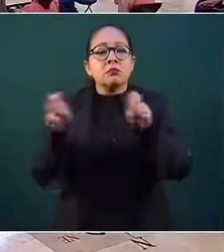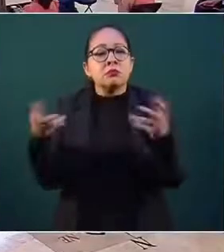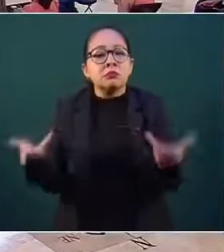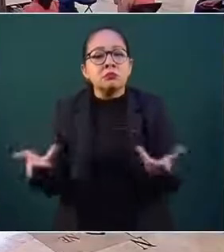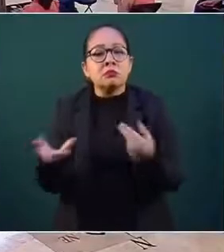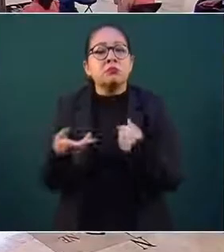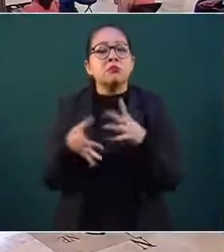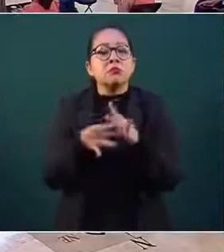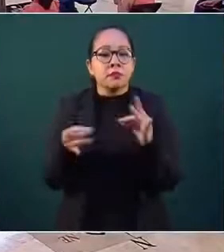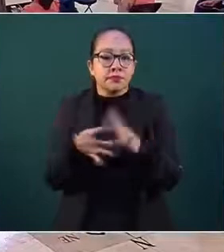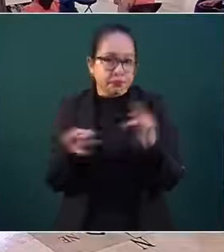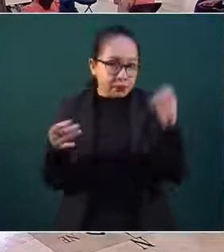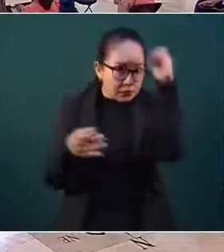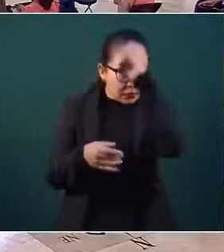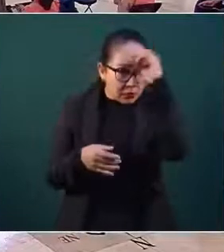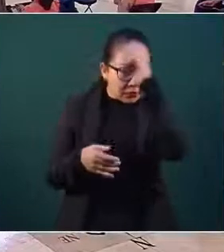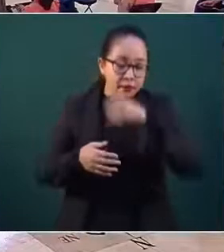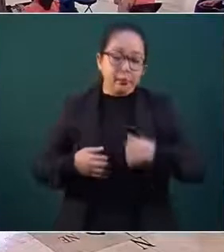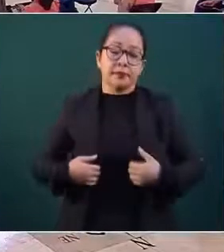estamos